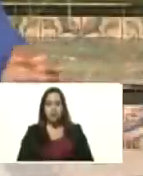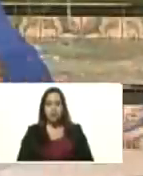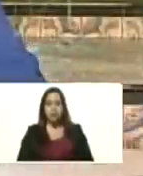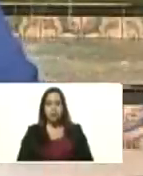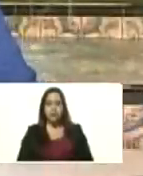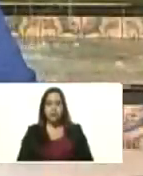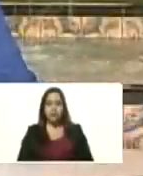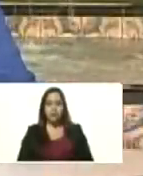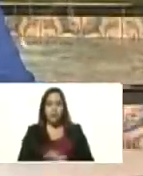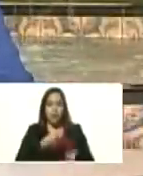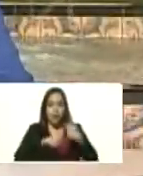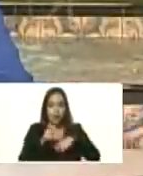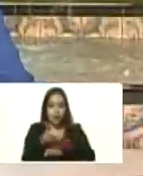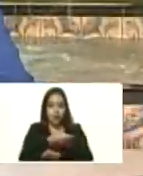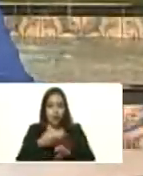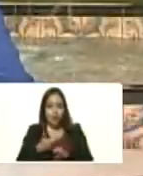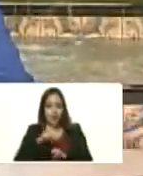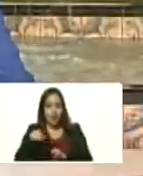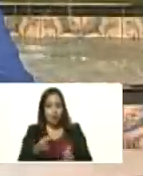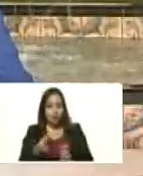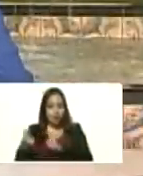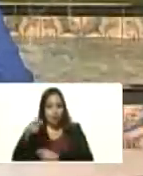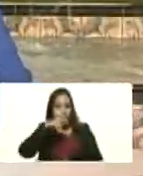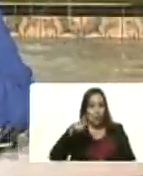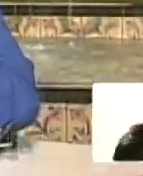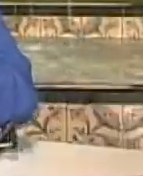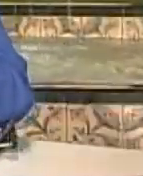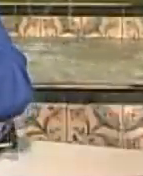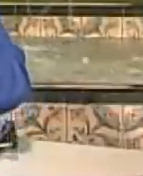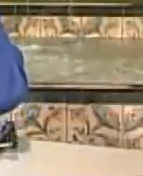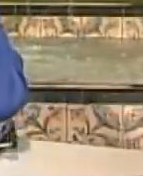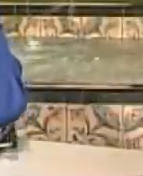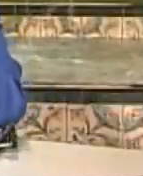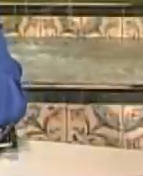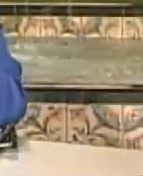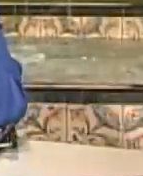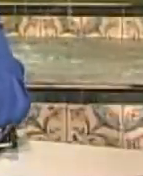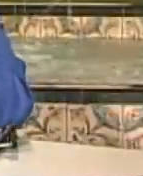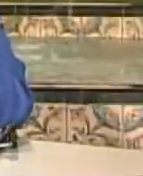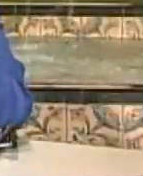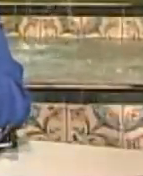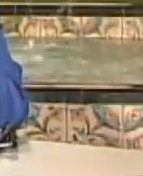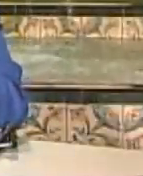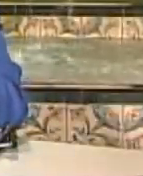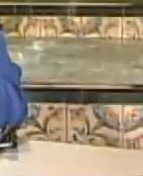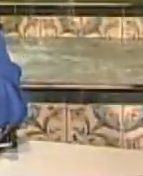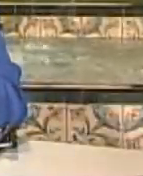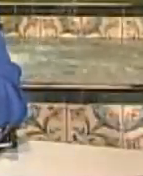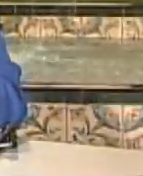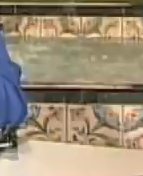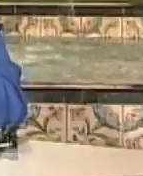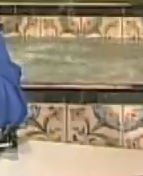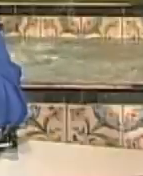lo vende al estado para que se lo lleve al pueblo a sus hogares 7 millones de hogares con los cloud